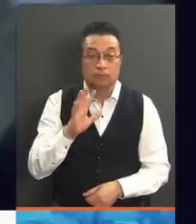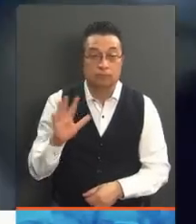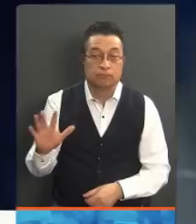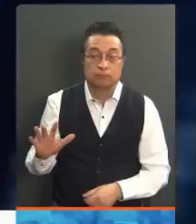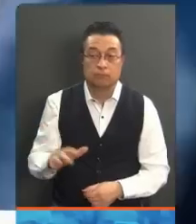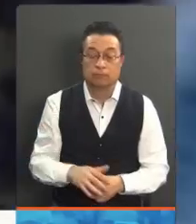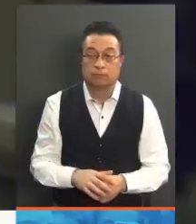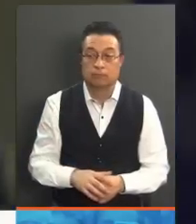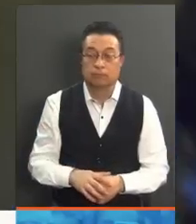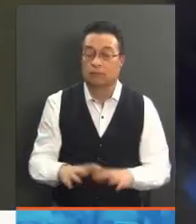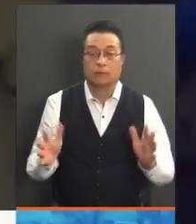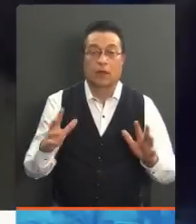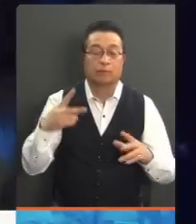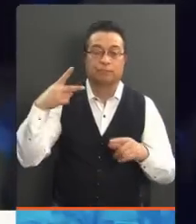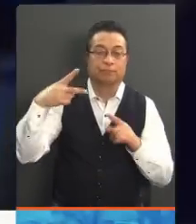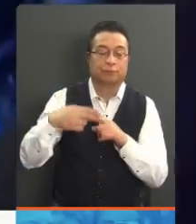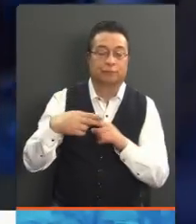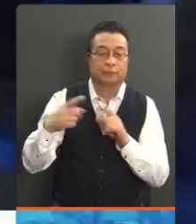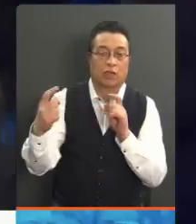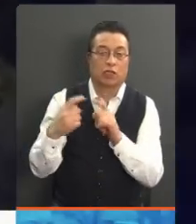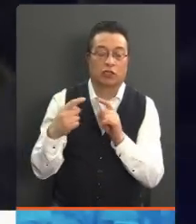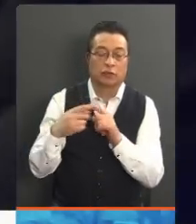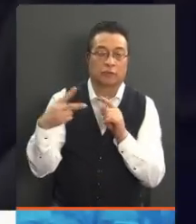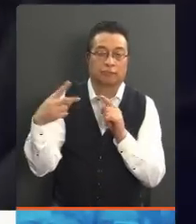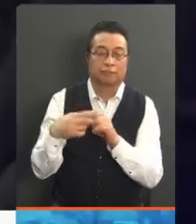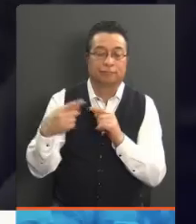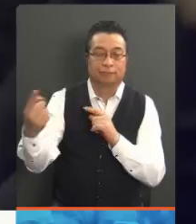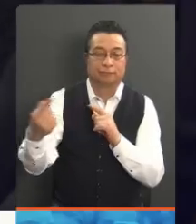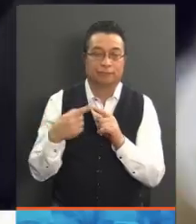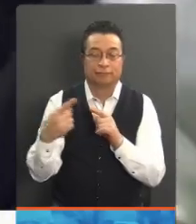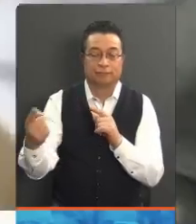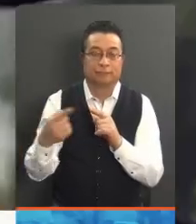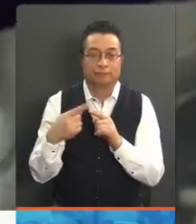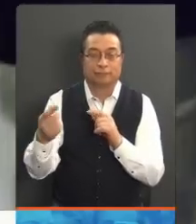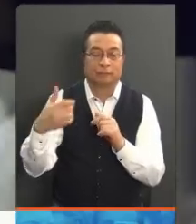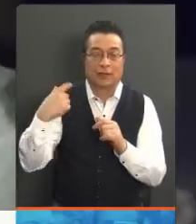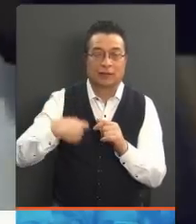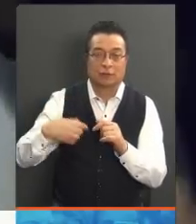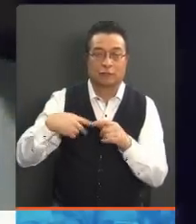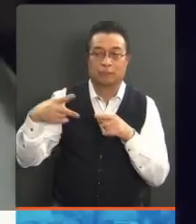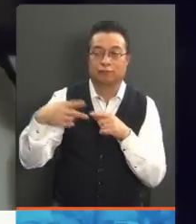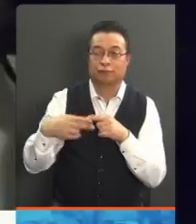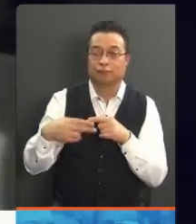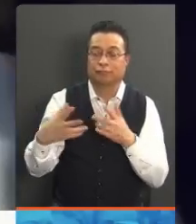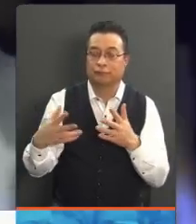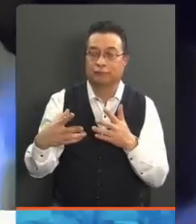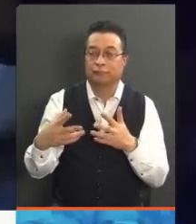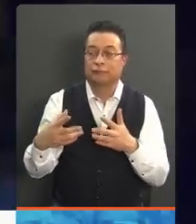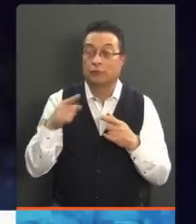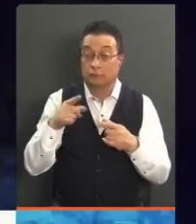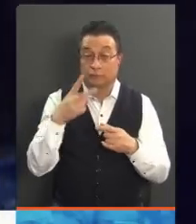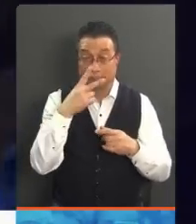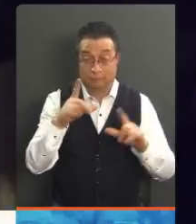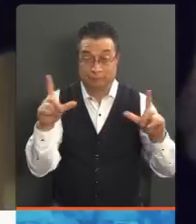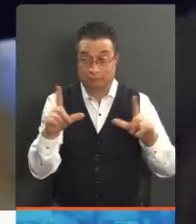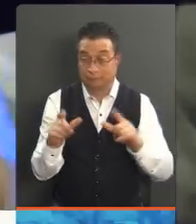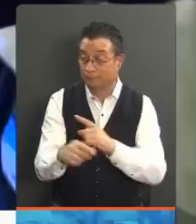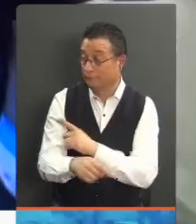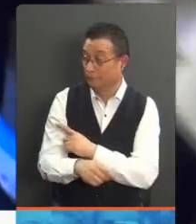Ya, parece que perdimos el contacto, el retorno con Carlos. Lo que ustedes están viendo en pantalla